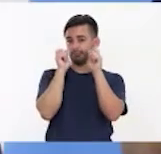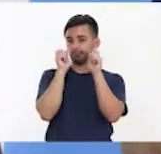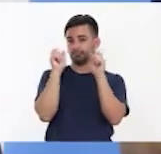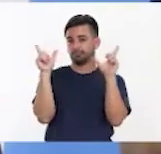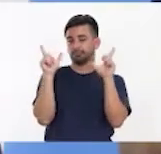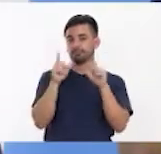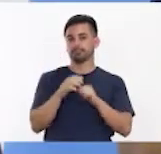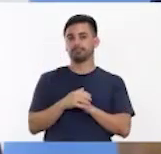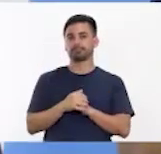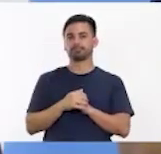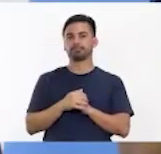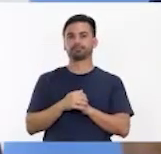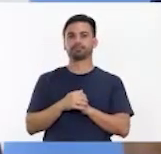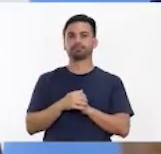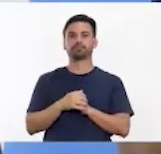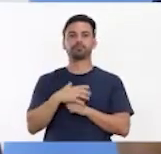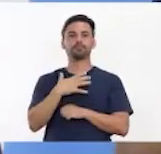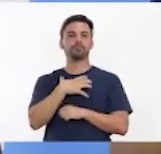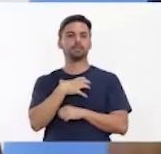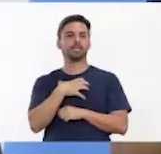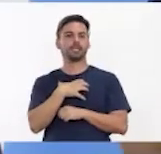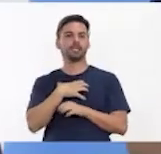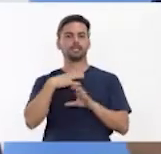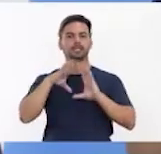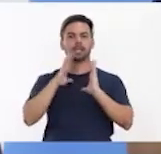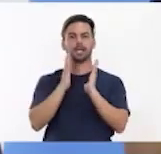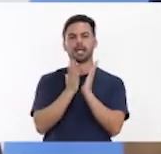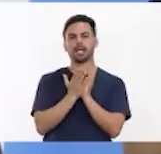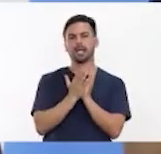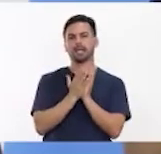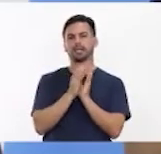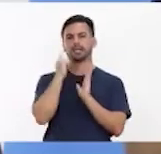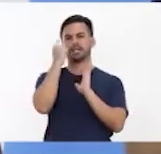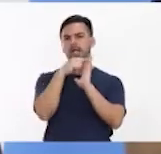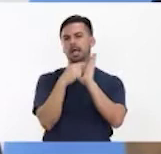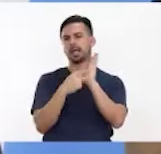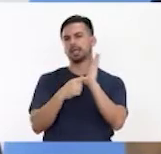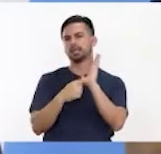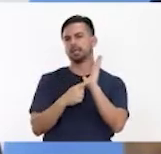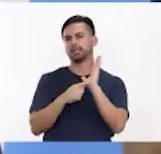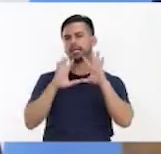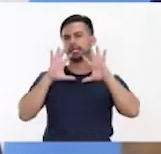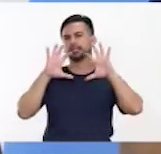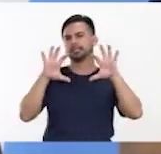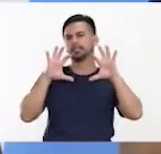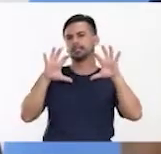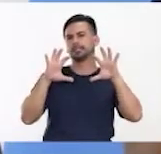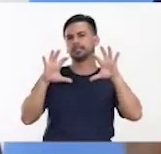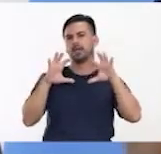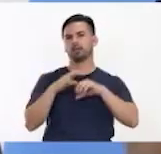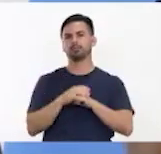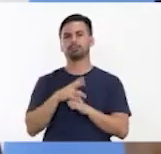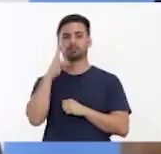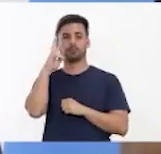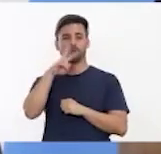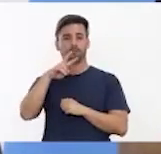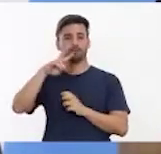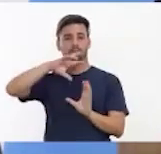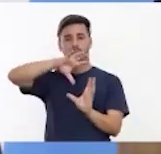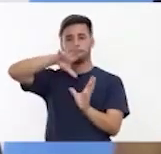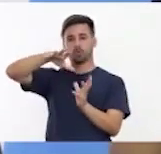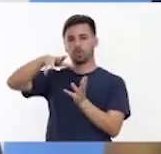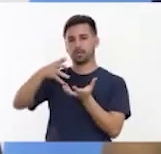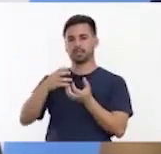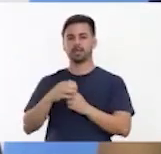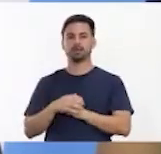la apropiación crítica de todo el pensamiento universal. Y es precisamente esta característica la que va a